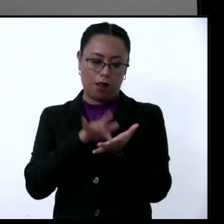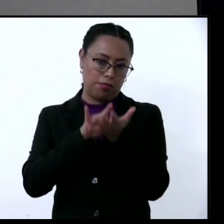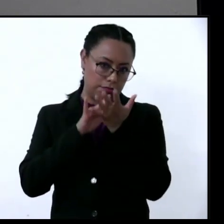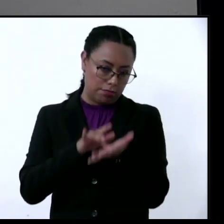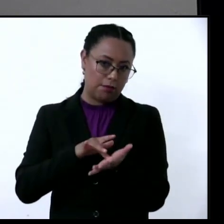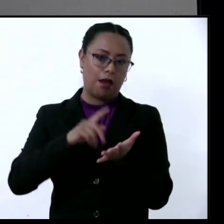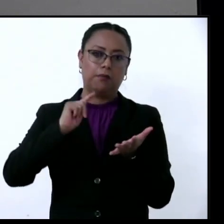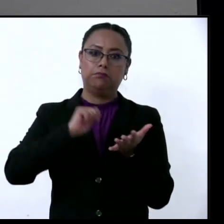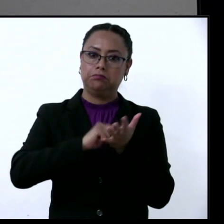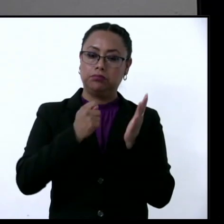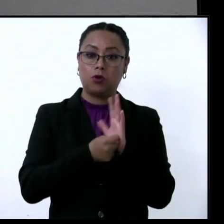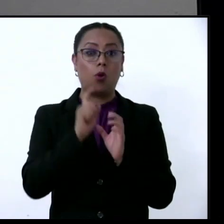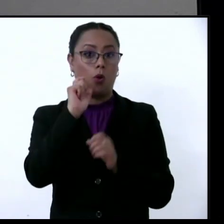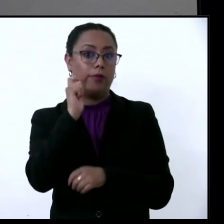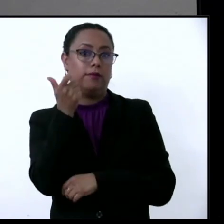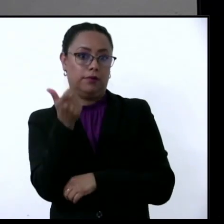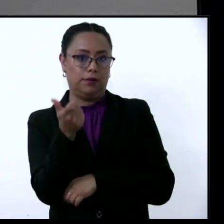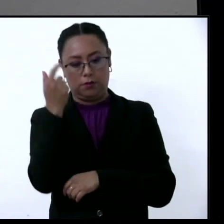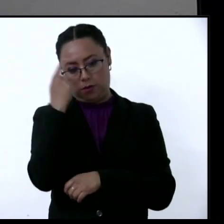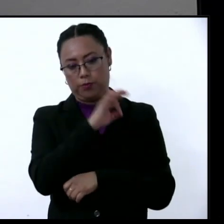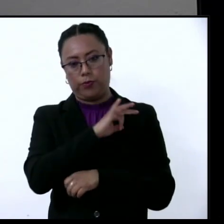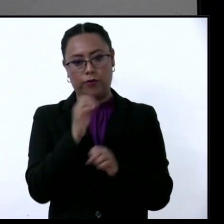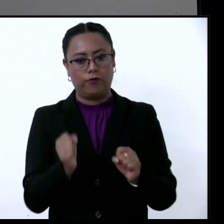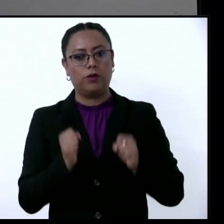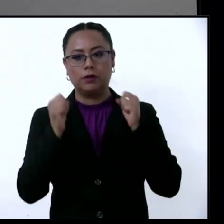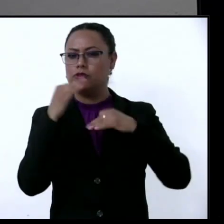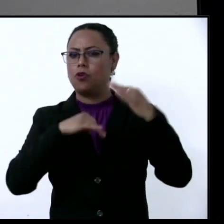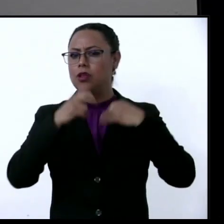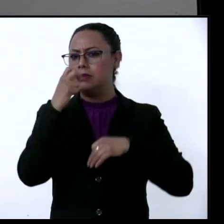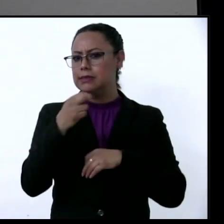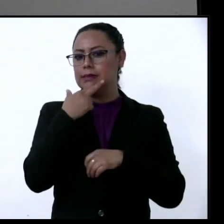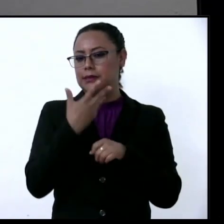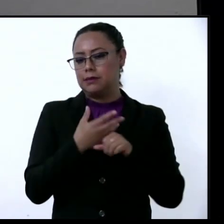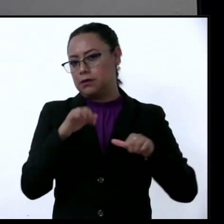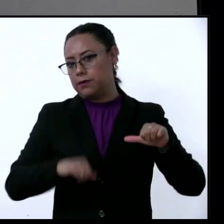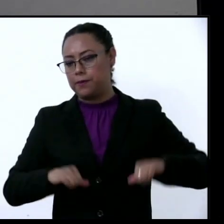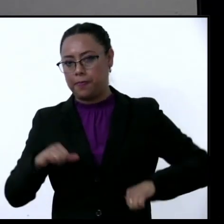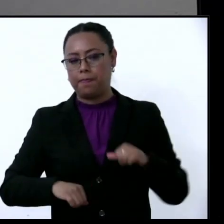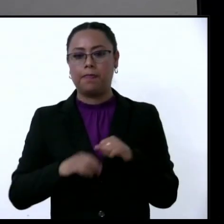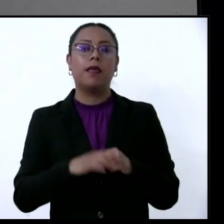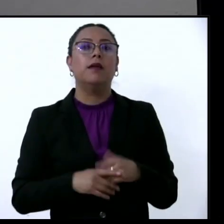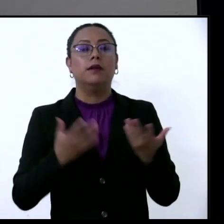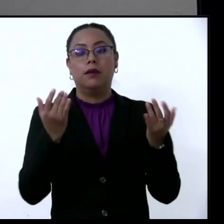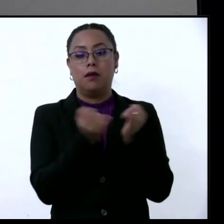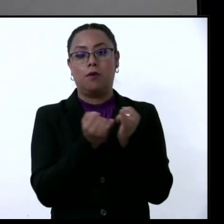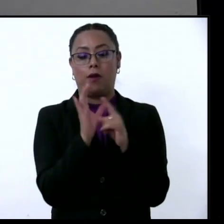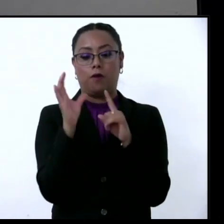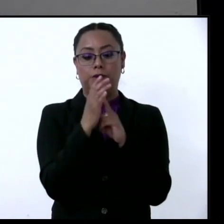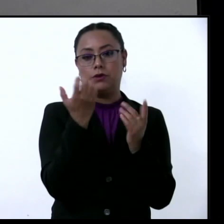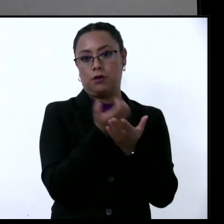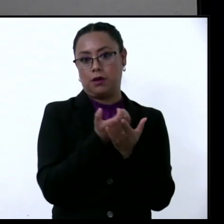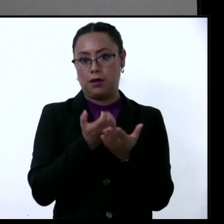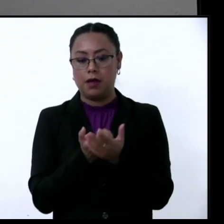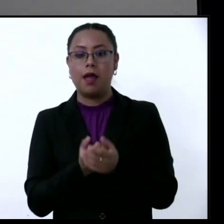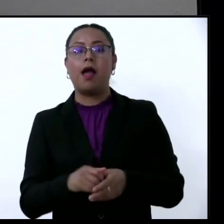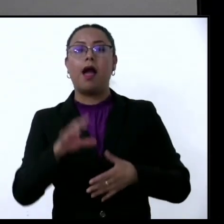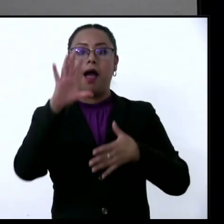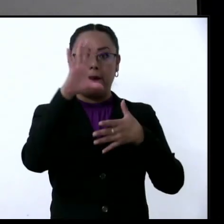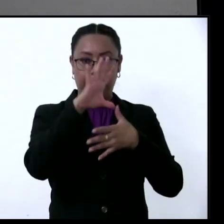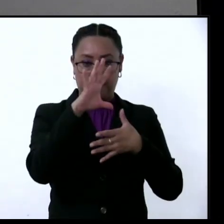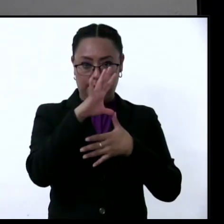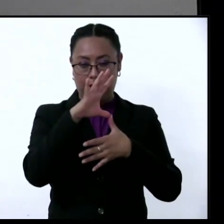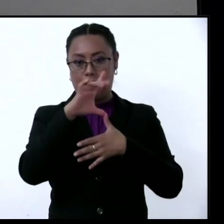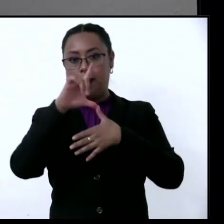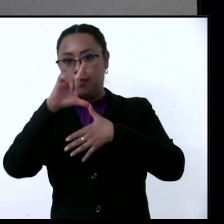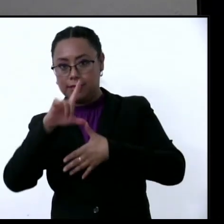financiero para fortalecer estas tareas. Con la Comisión Económica para América Latina y el Caribe, con la CEPAL, también hemos